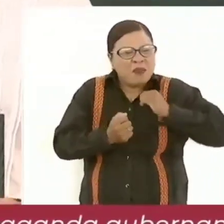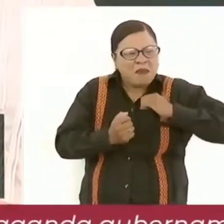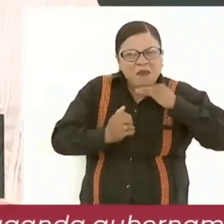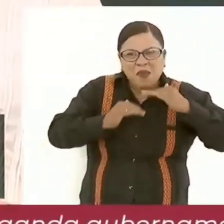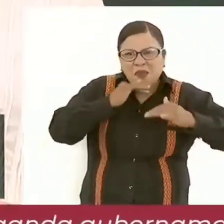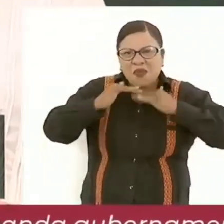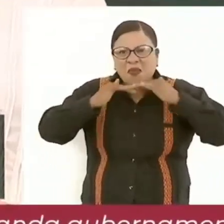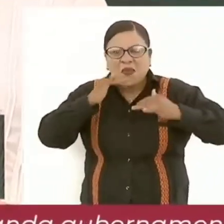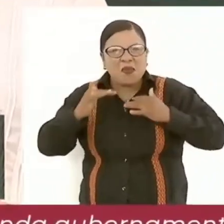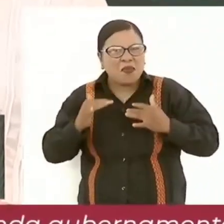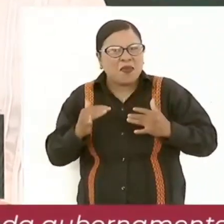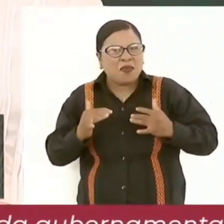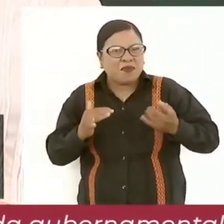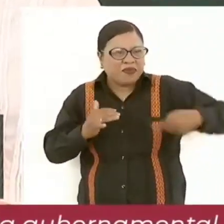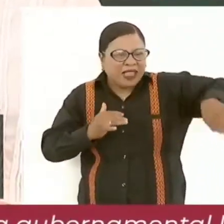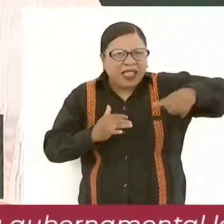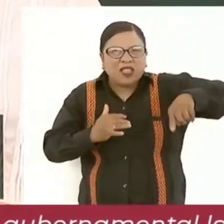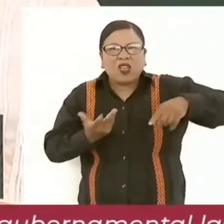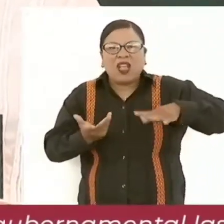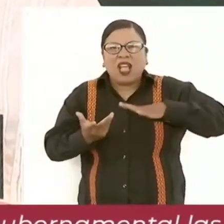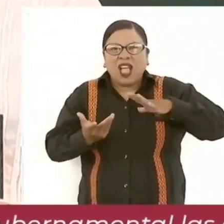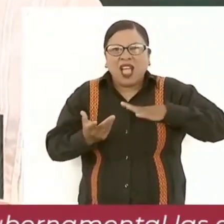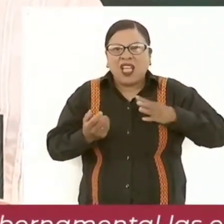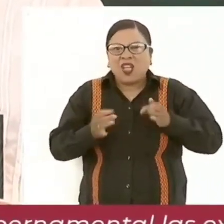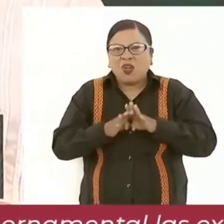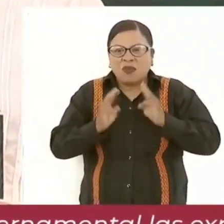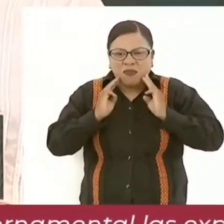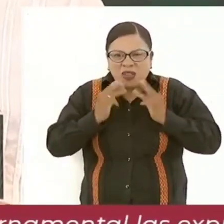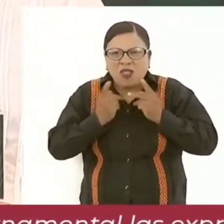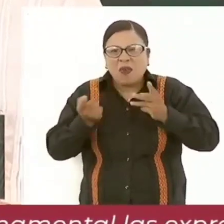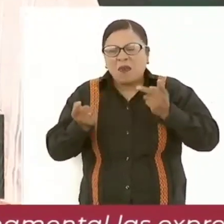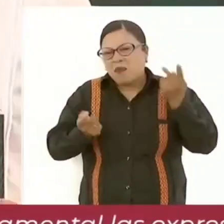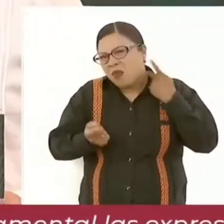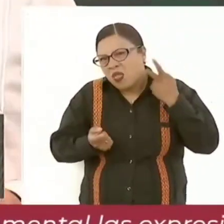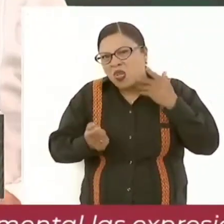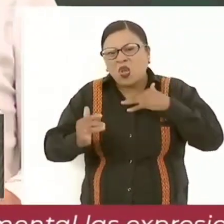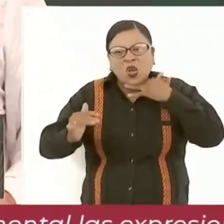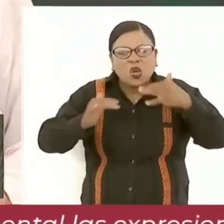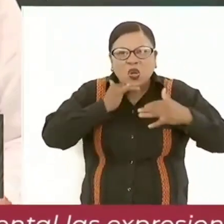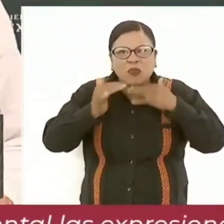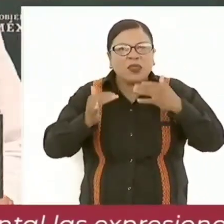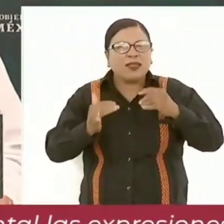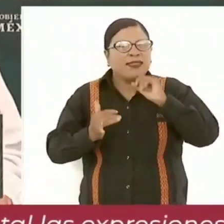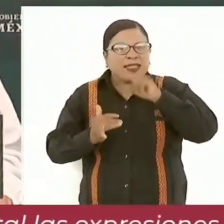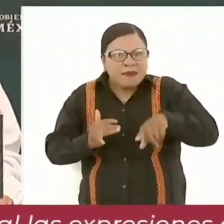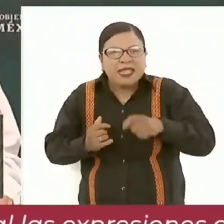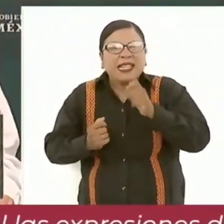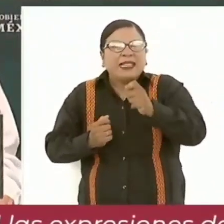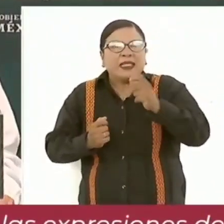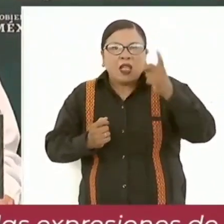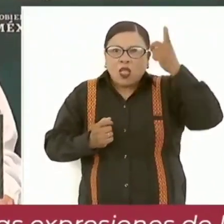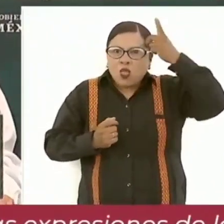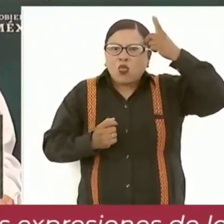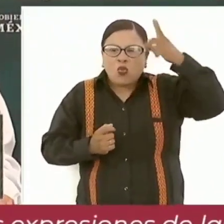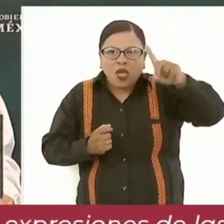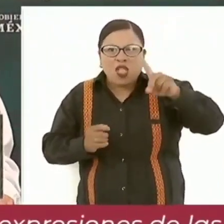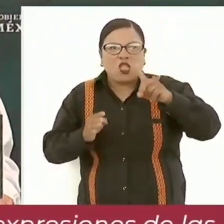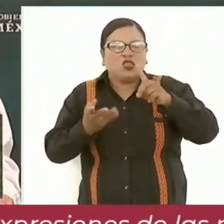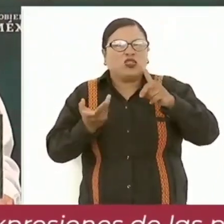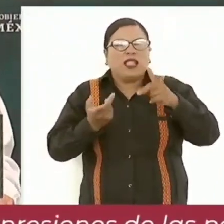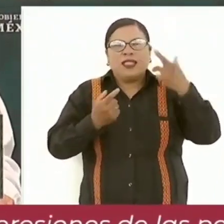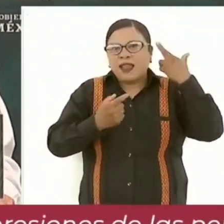componendas. Eran traficantes de influencia, políticos corruptos y también dueños de medios de